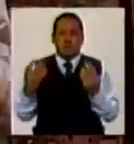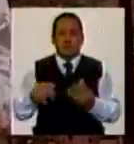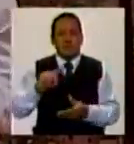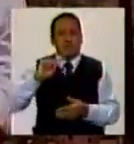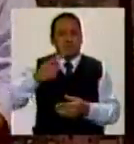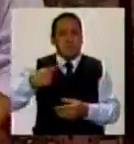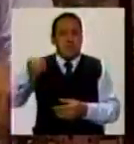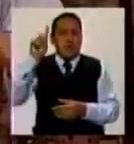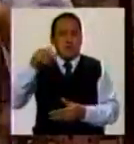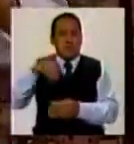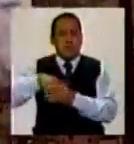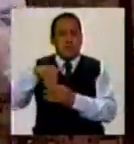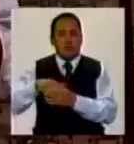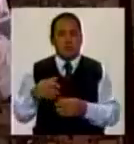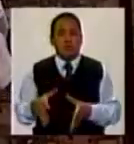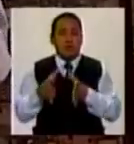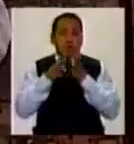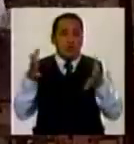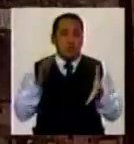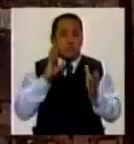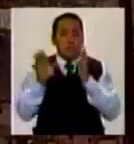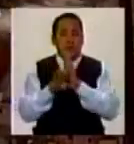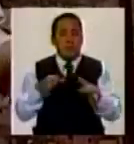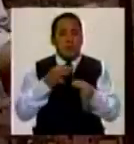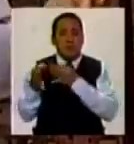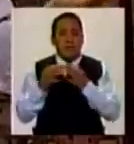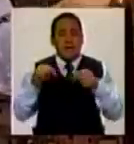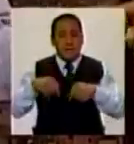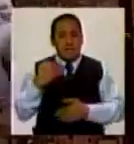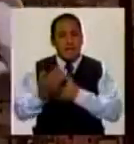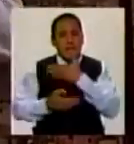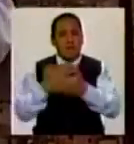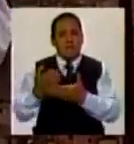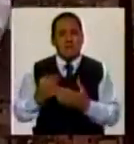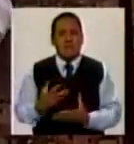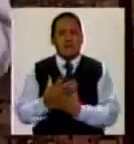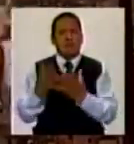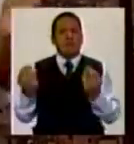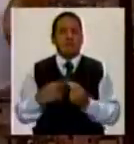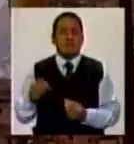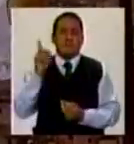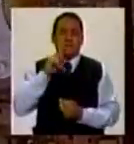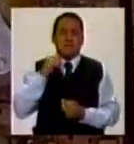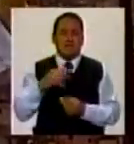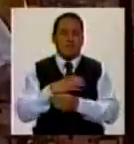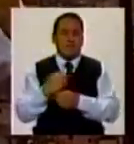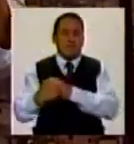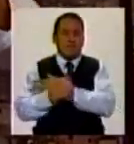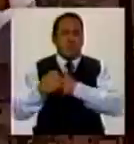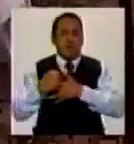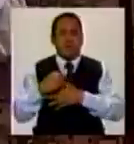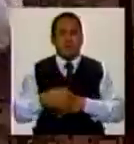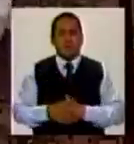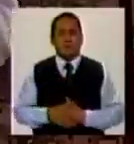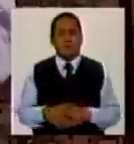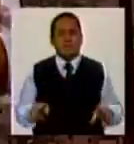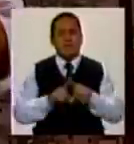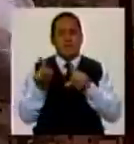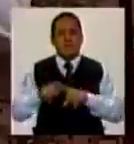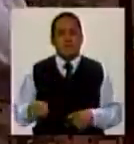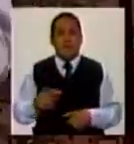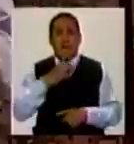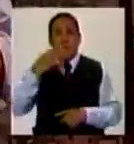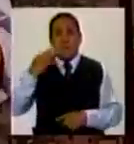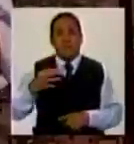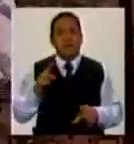millones de votos. No sé si se han dado cuenta que en esta campaña han habido de mentiras, pero gruesas y falsas y medias verdades